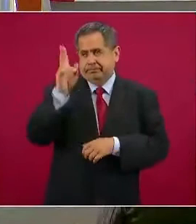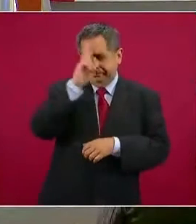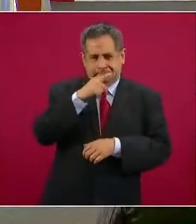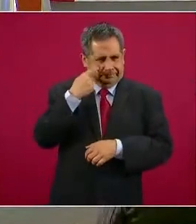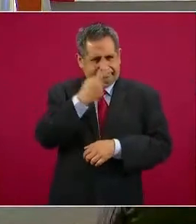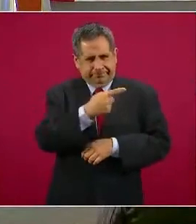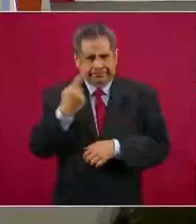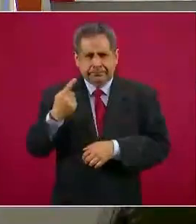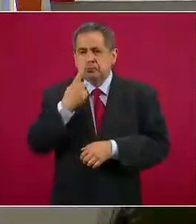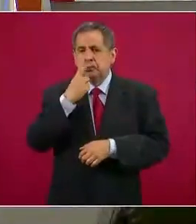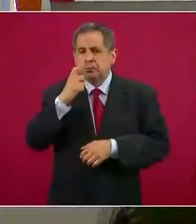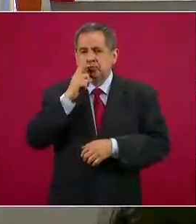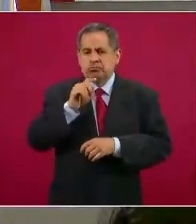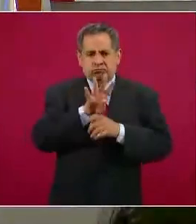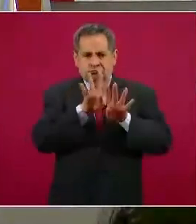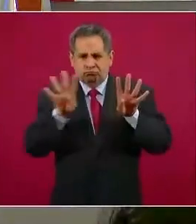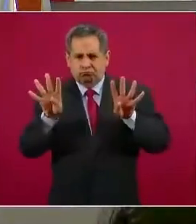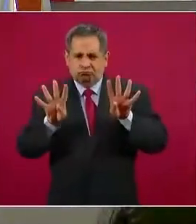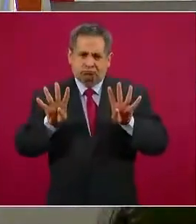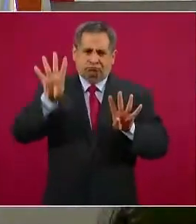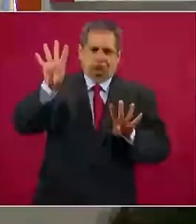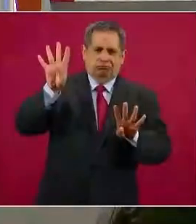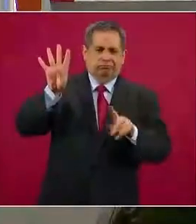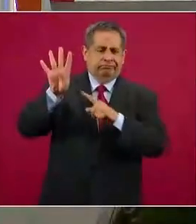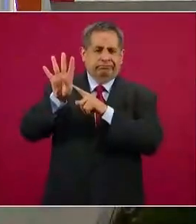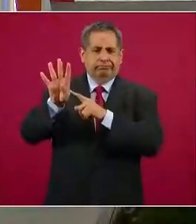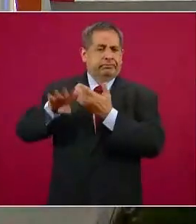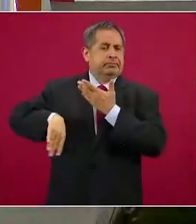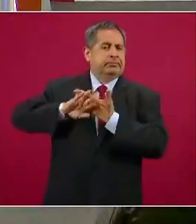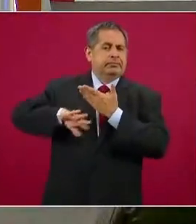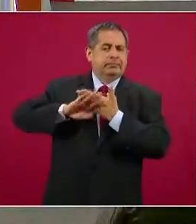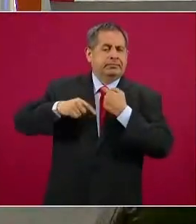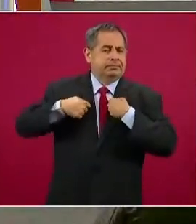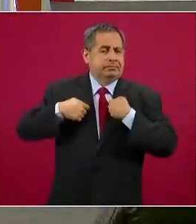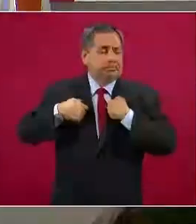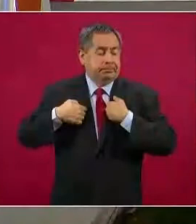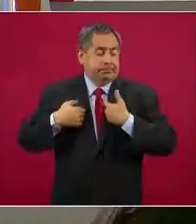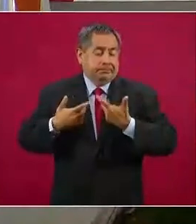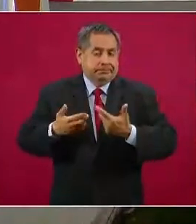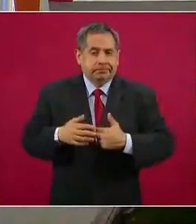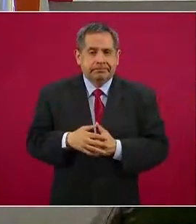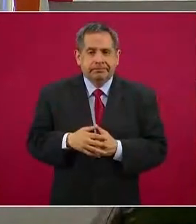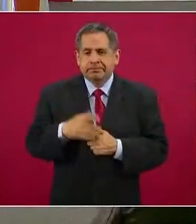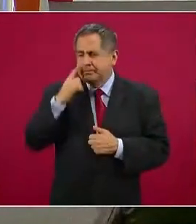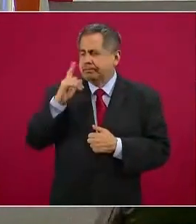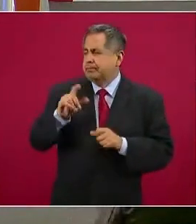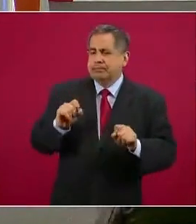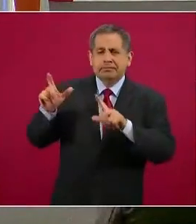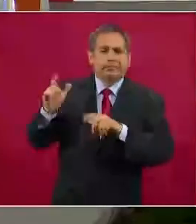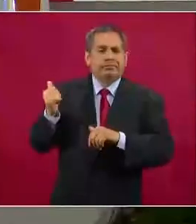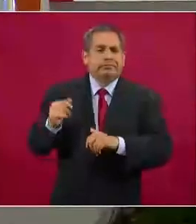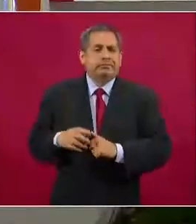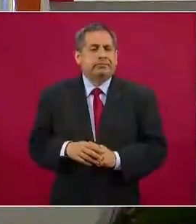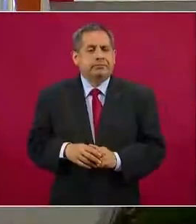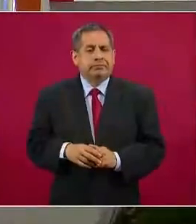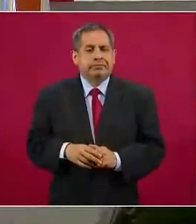son las en contra nuestra, pero pon lo del…